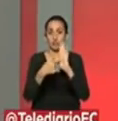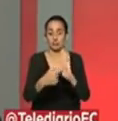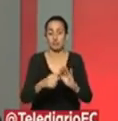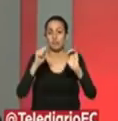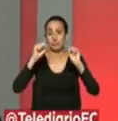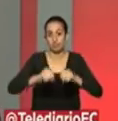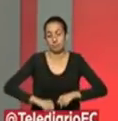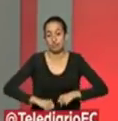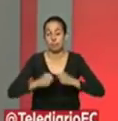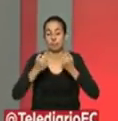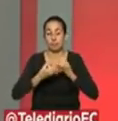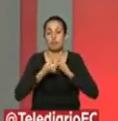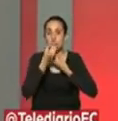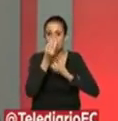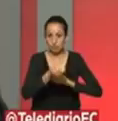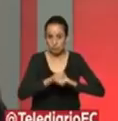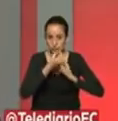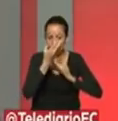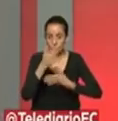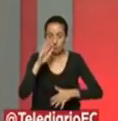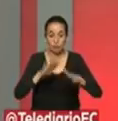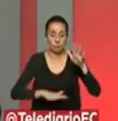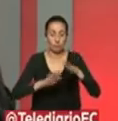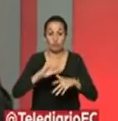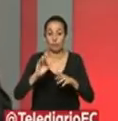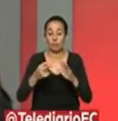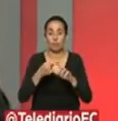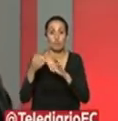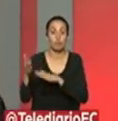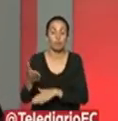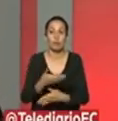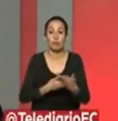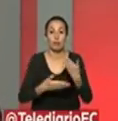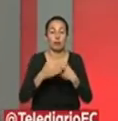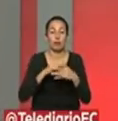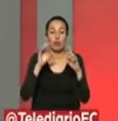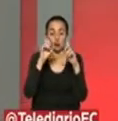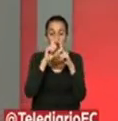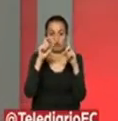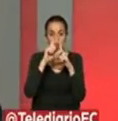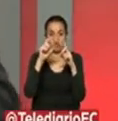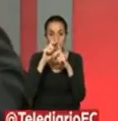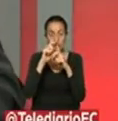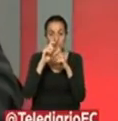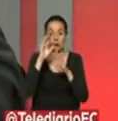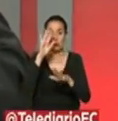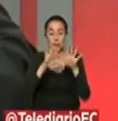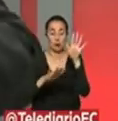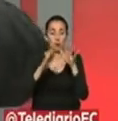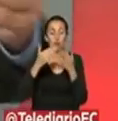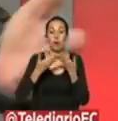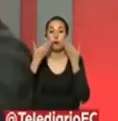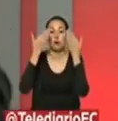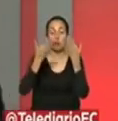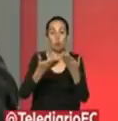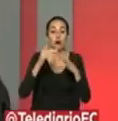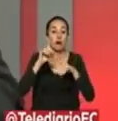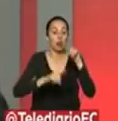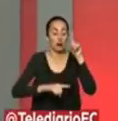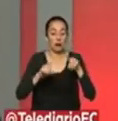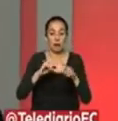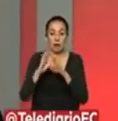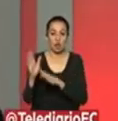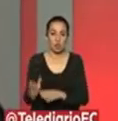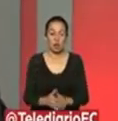siempre al país a través de la primera función del Estado. Un concepto de fiscalización erróneo es aquel que algunos dicen que es para